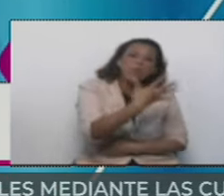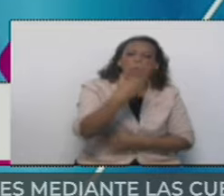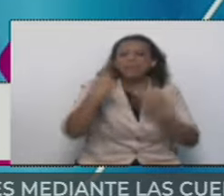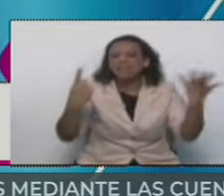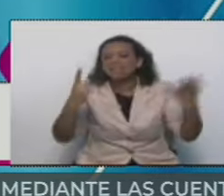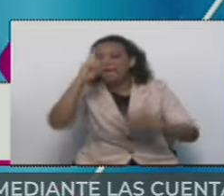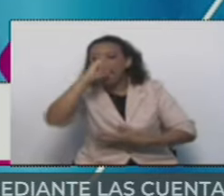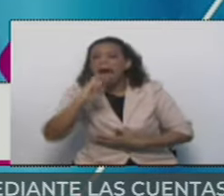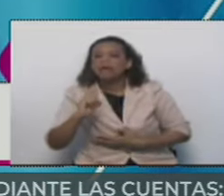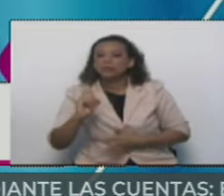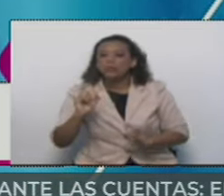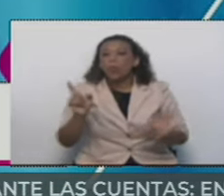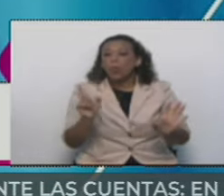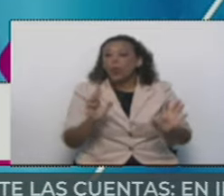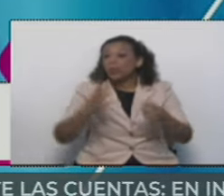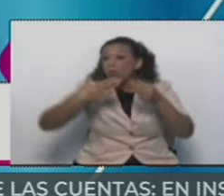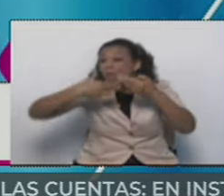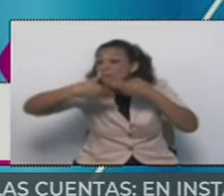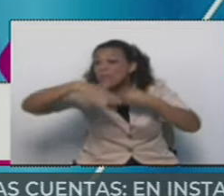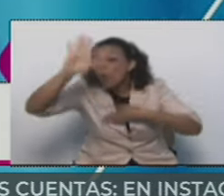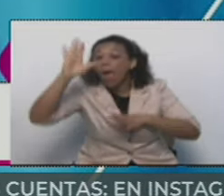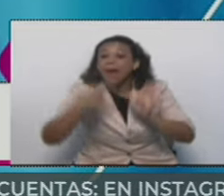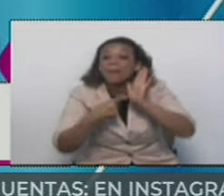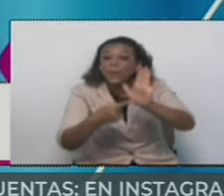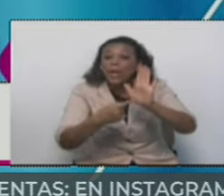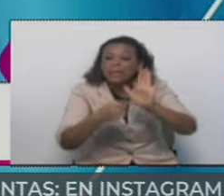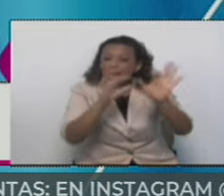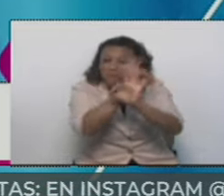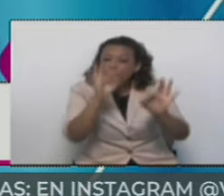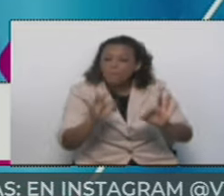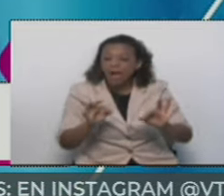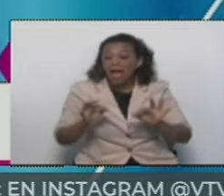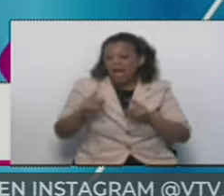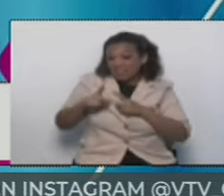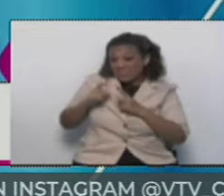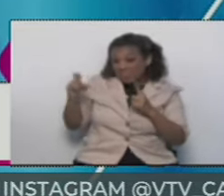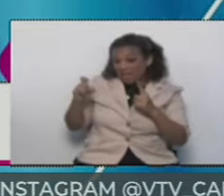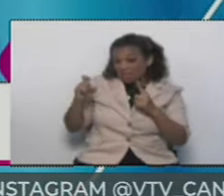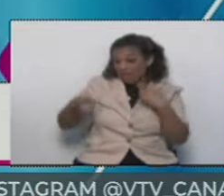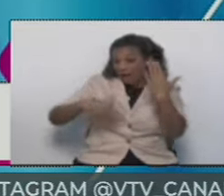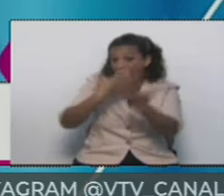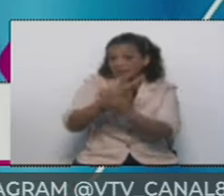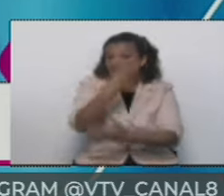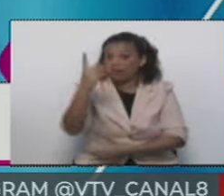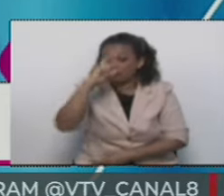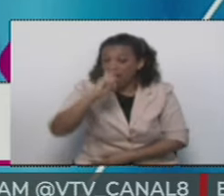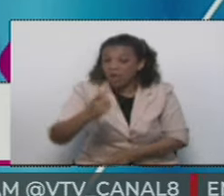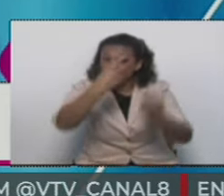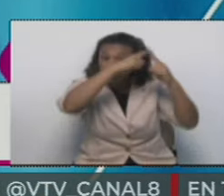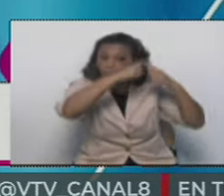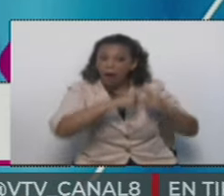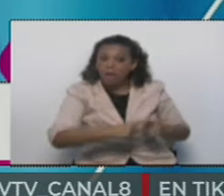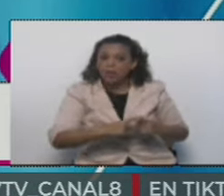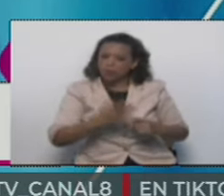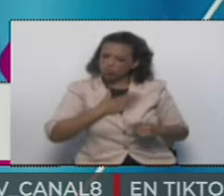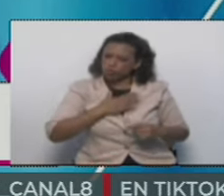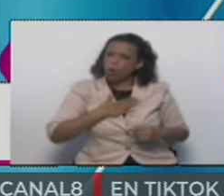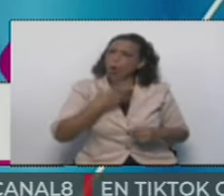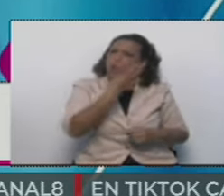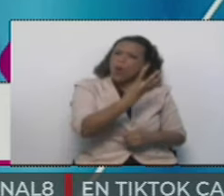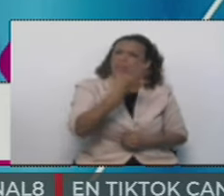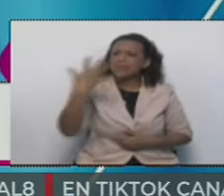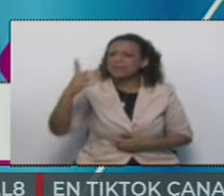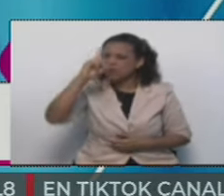años cuando le toque rendir cuentas sobre esas metas. Y yo le decía, mira, el presidente Chávez fue presidente con 45 años y el